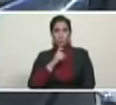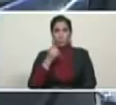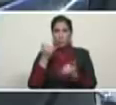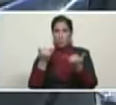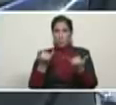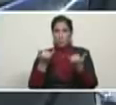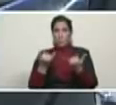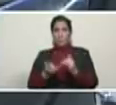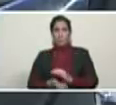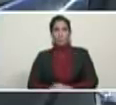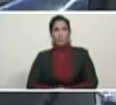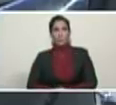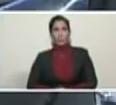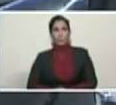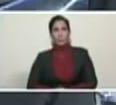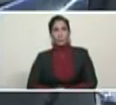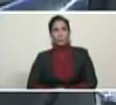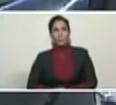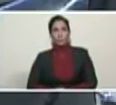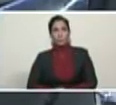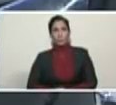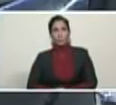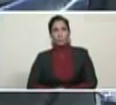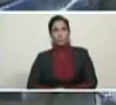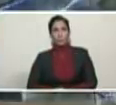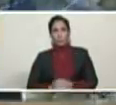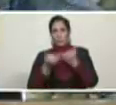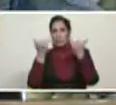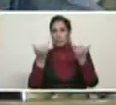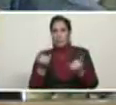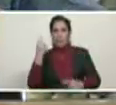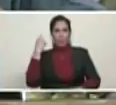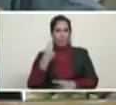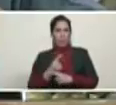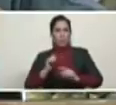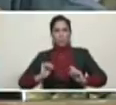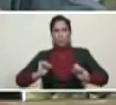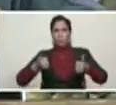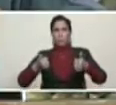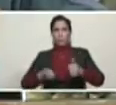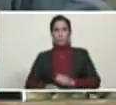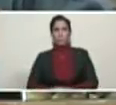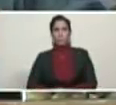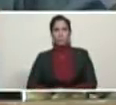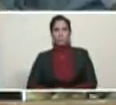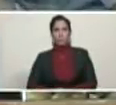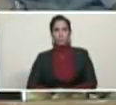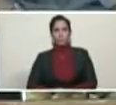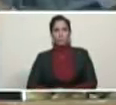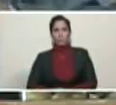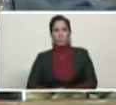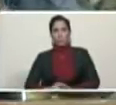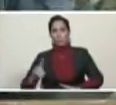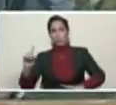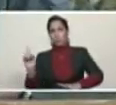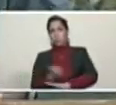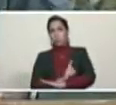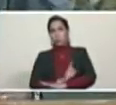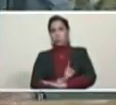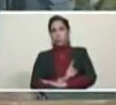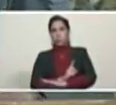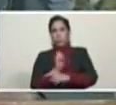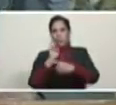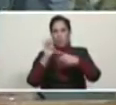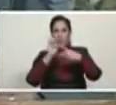específicamente, nosotros tenemos que iniciar con aceleración